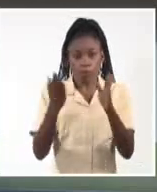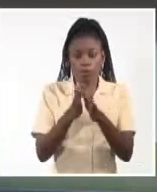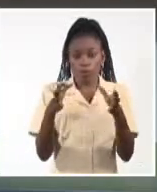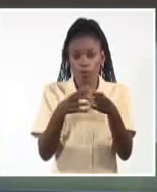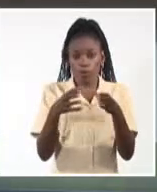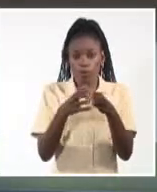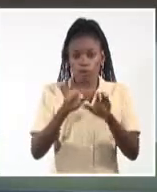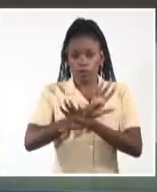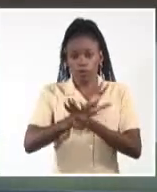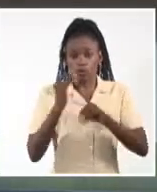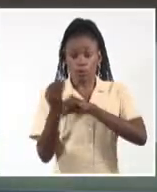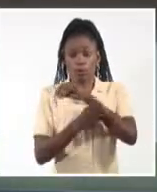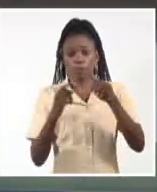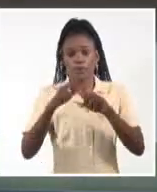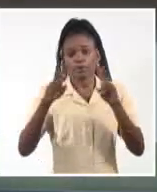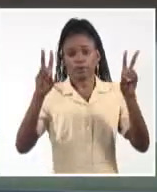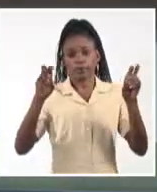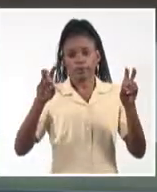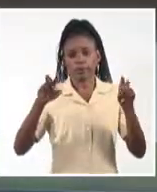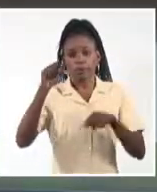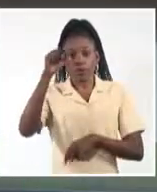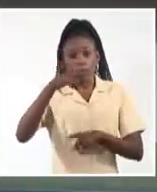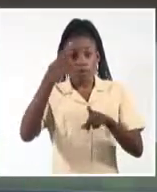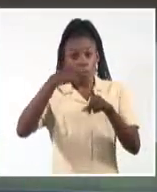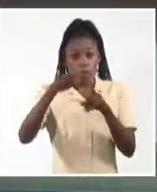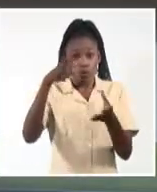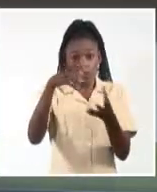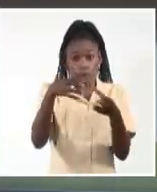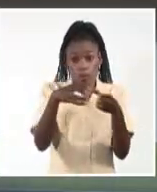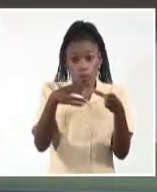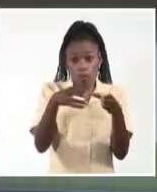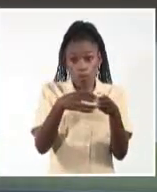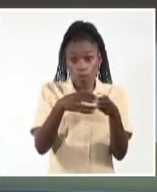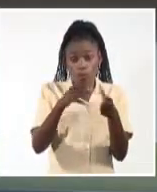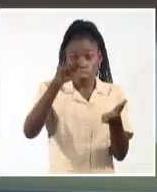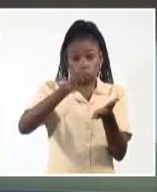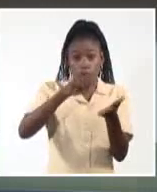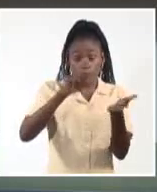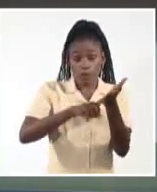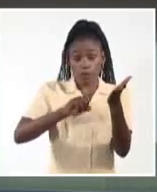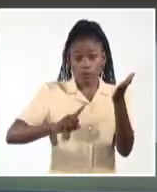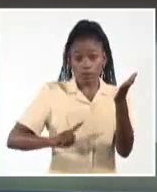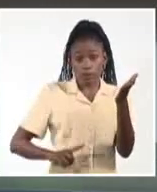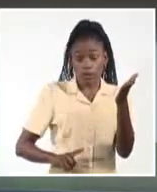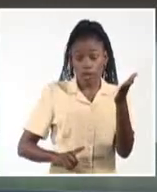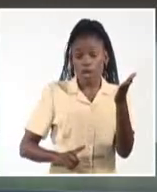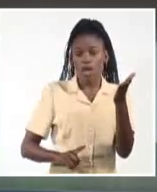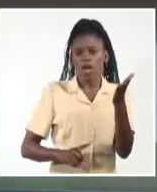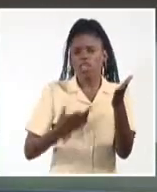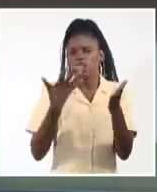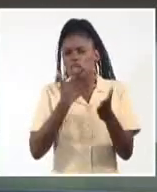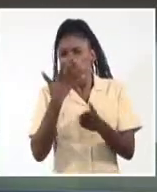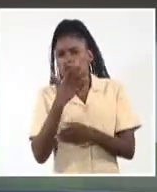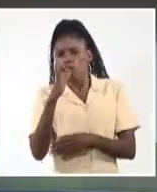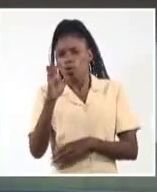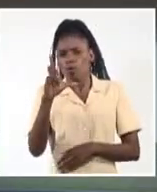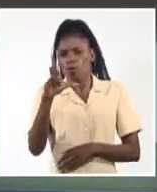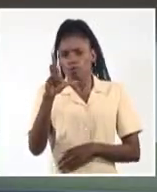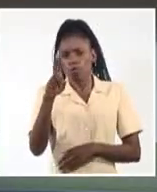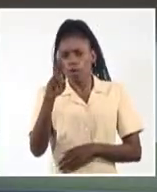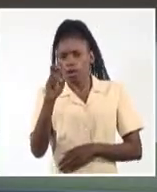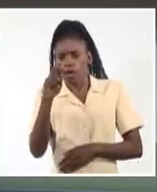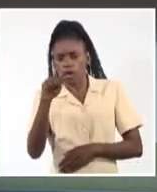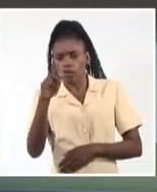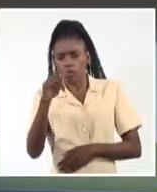colectivo. Nosotros vamos a cambiar de tema y es que otro colectivo, esta vez el de la central termoeléctrica Lidio Ramón Pérez de Felton y la UVB de la empresa